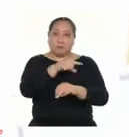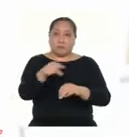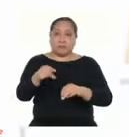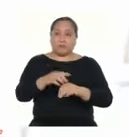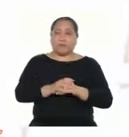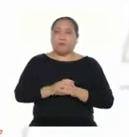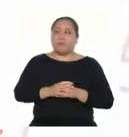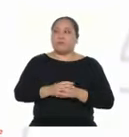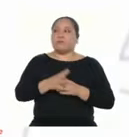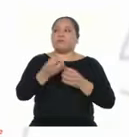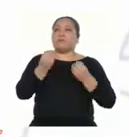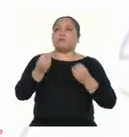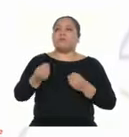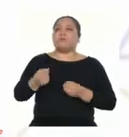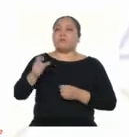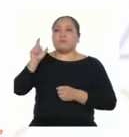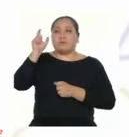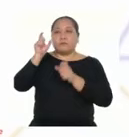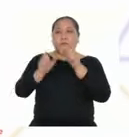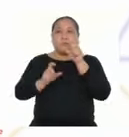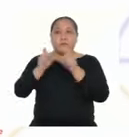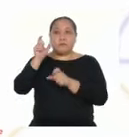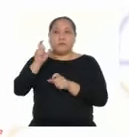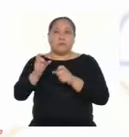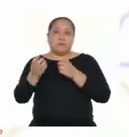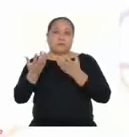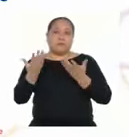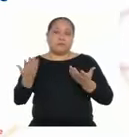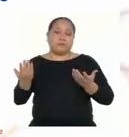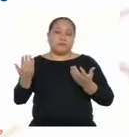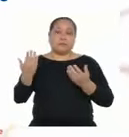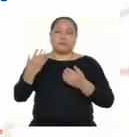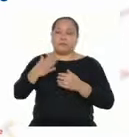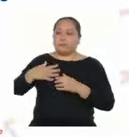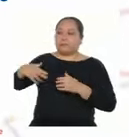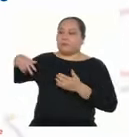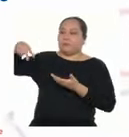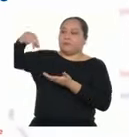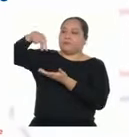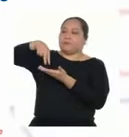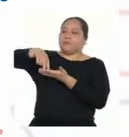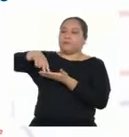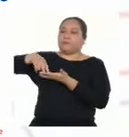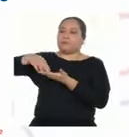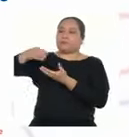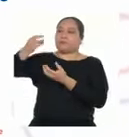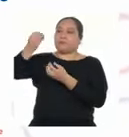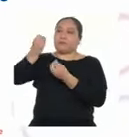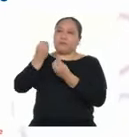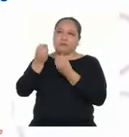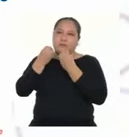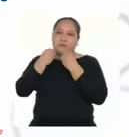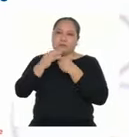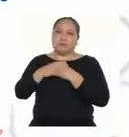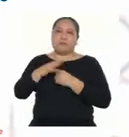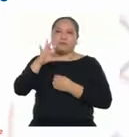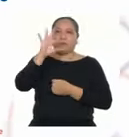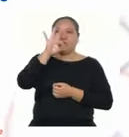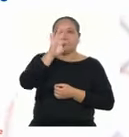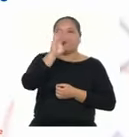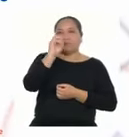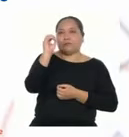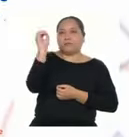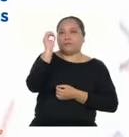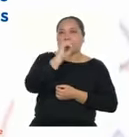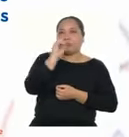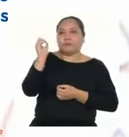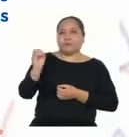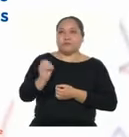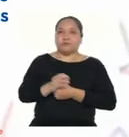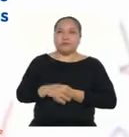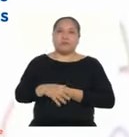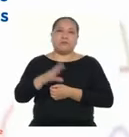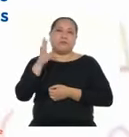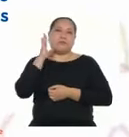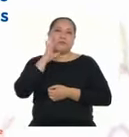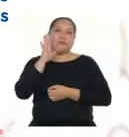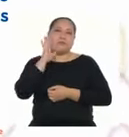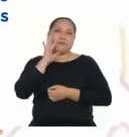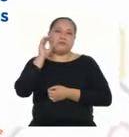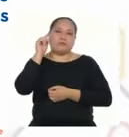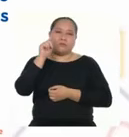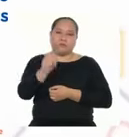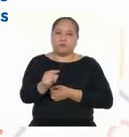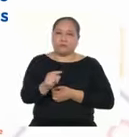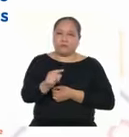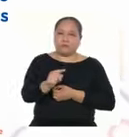producto de las actividades humanas que tienen lugar en la superficie terrestre. Un 90% de los